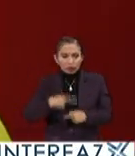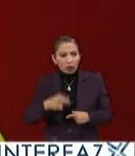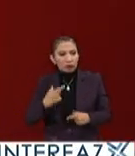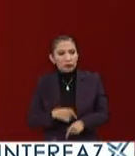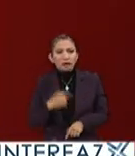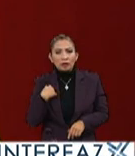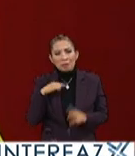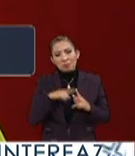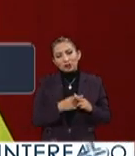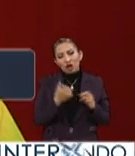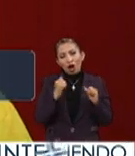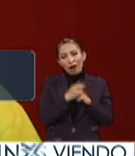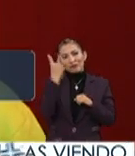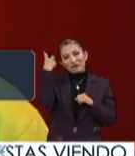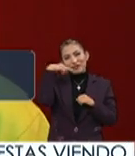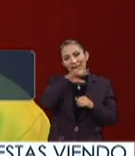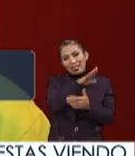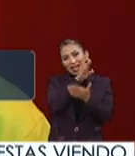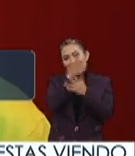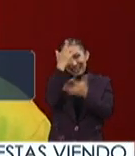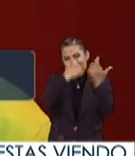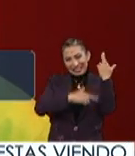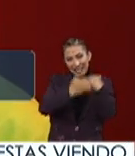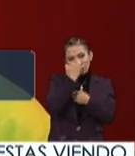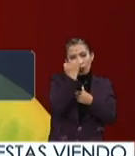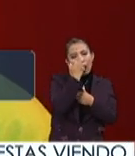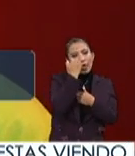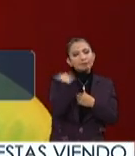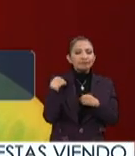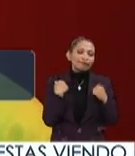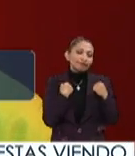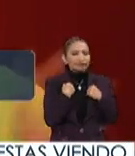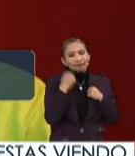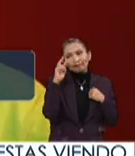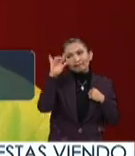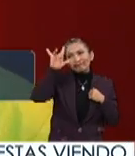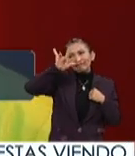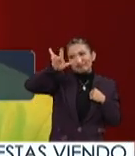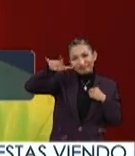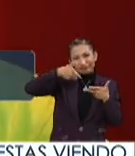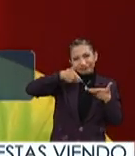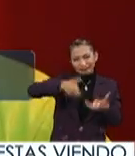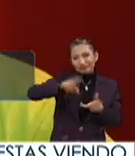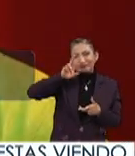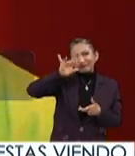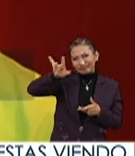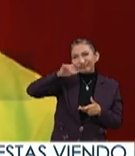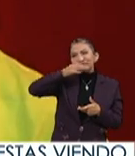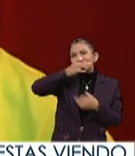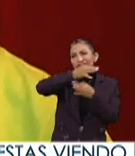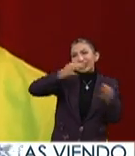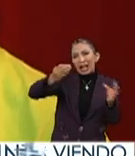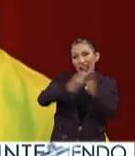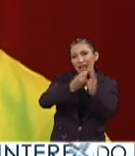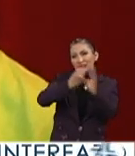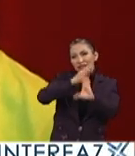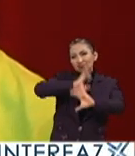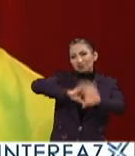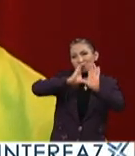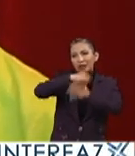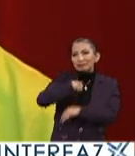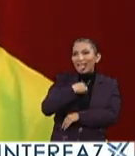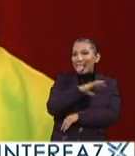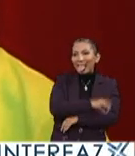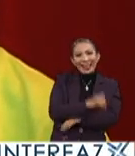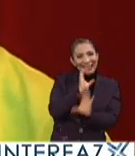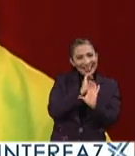Todo empezó con un día que regresaba de la escuela y vimos en un cartel en la calle que anunciaban clases de coro y a mí